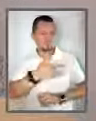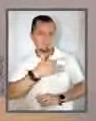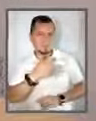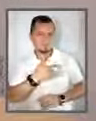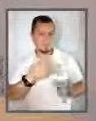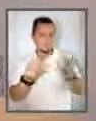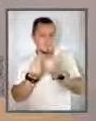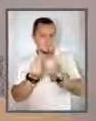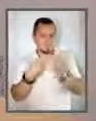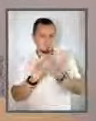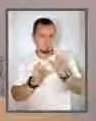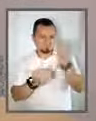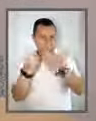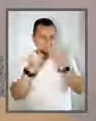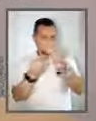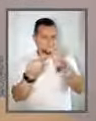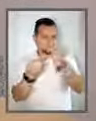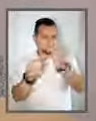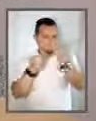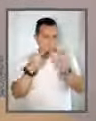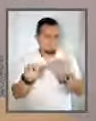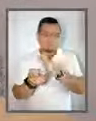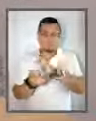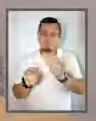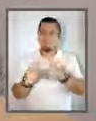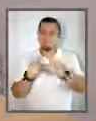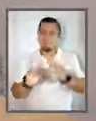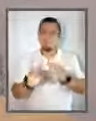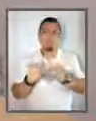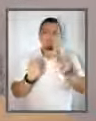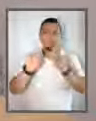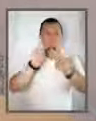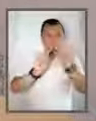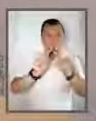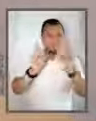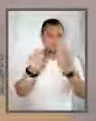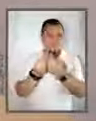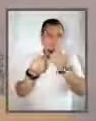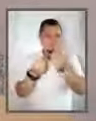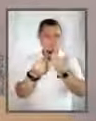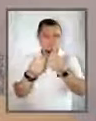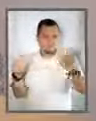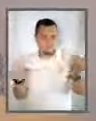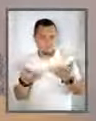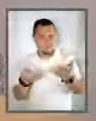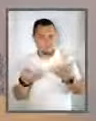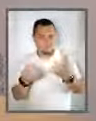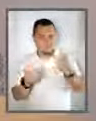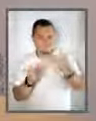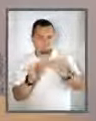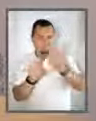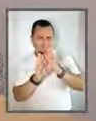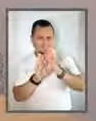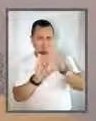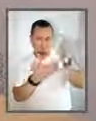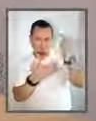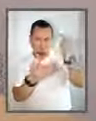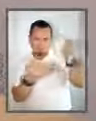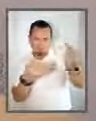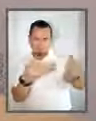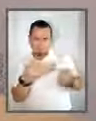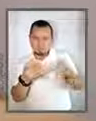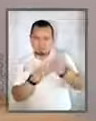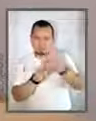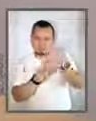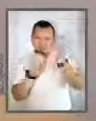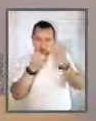se contabilizan como sospechosos, pero solo se están haciendo las pruebas de los pacientes que reúnen el criterio de sospecha